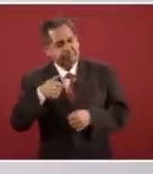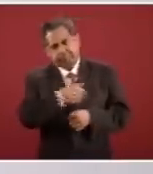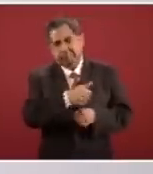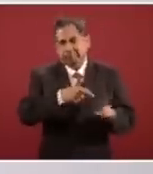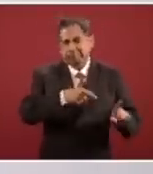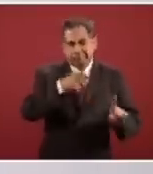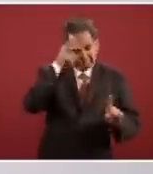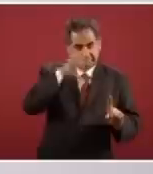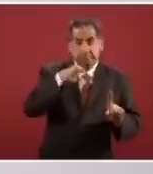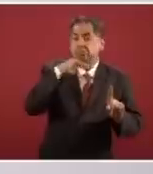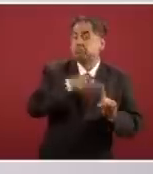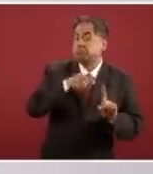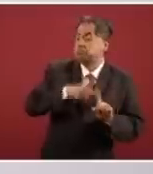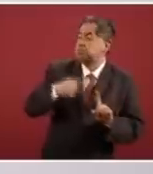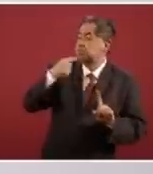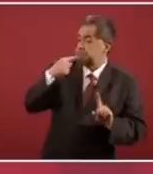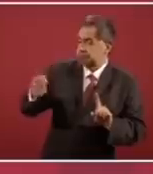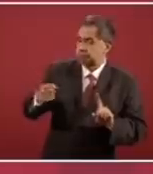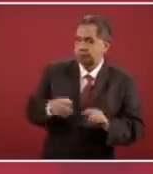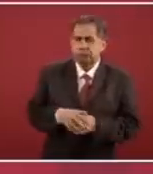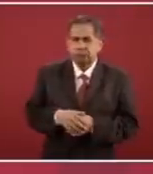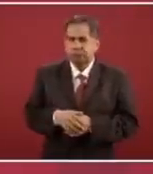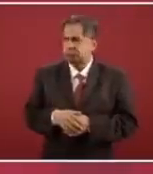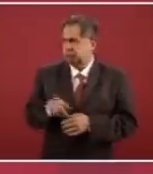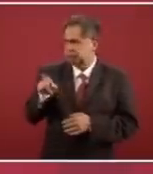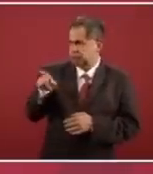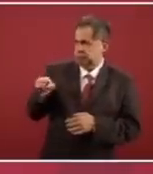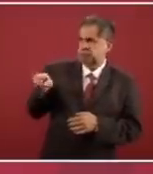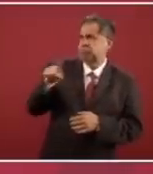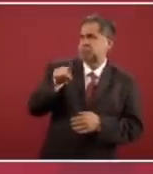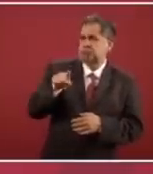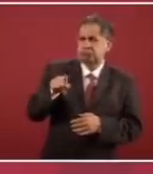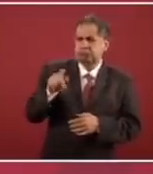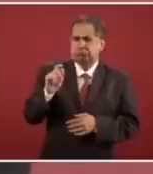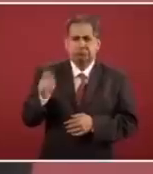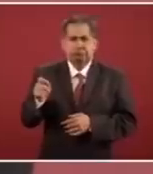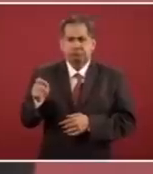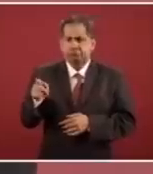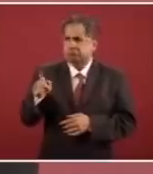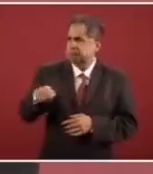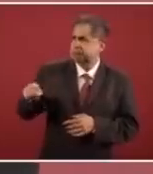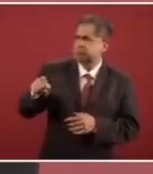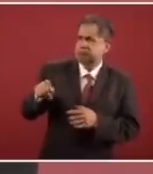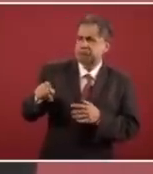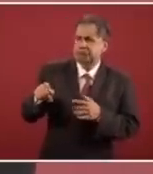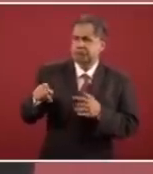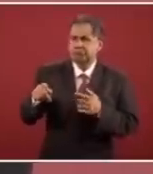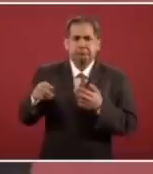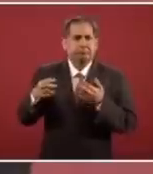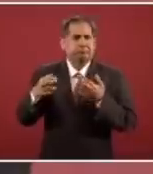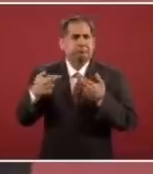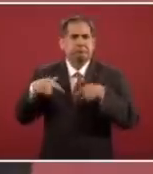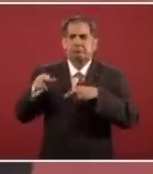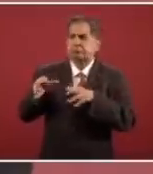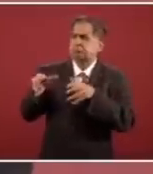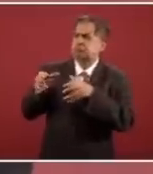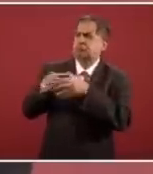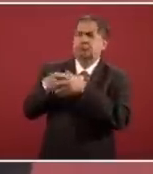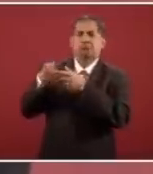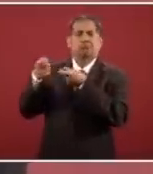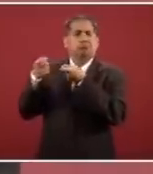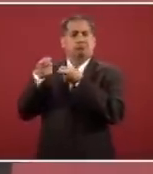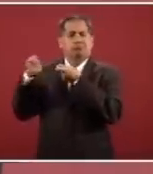juzgaban: para ustedes, los representantes de los oligarcas,